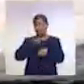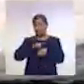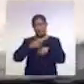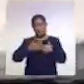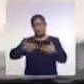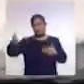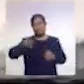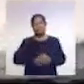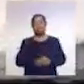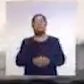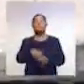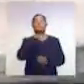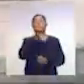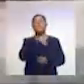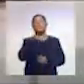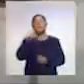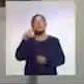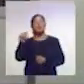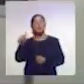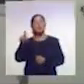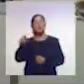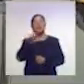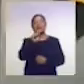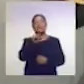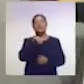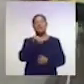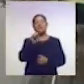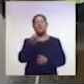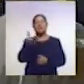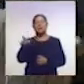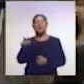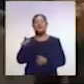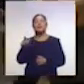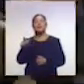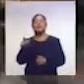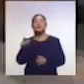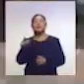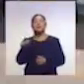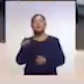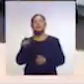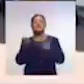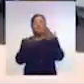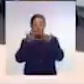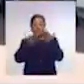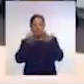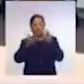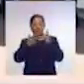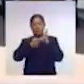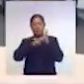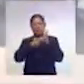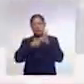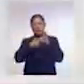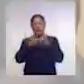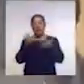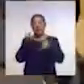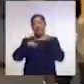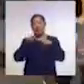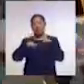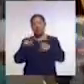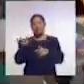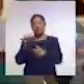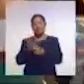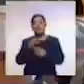Magdalena Tlaltelulco, Esmeralda López, con estudios en ingeniería industrial, calificó como positivo la realización de este tipo de eventos.